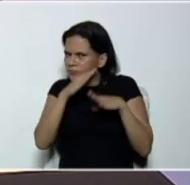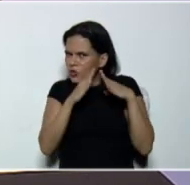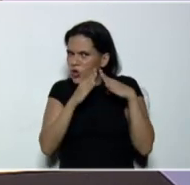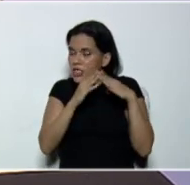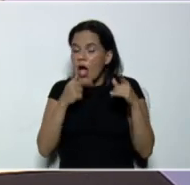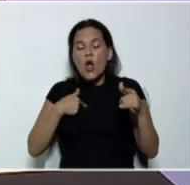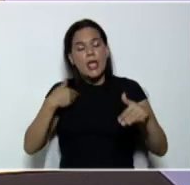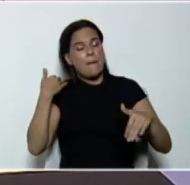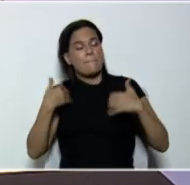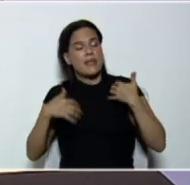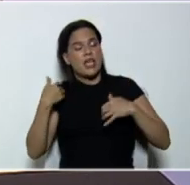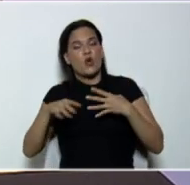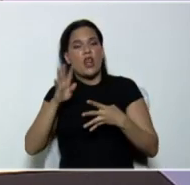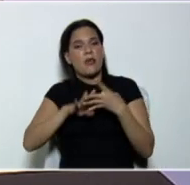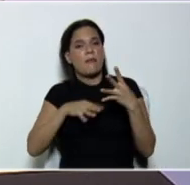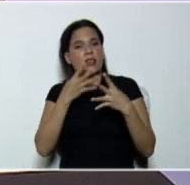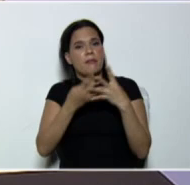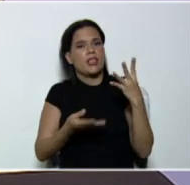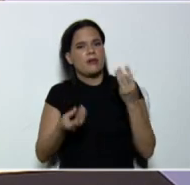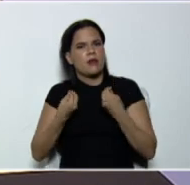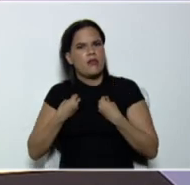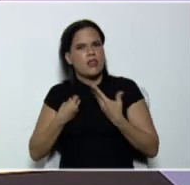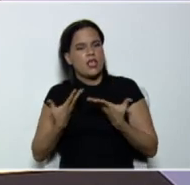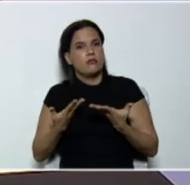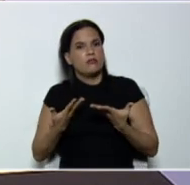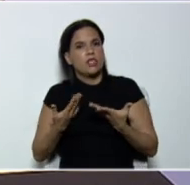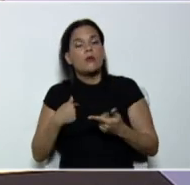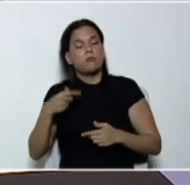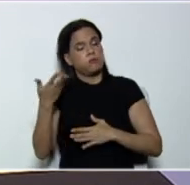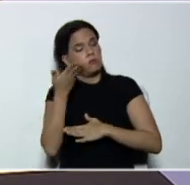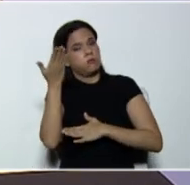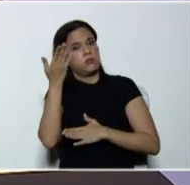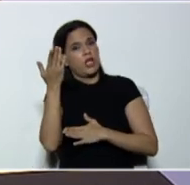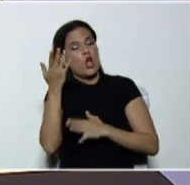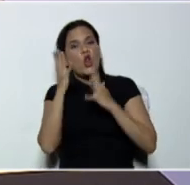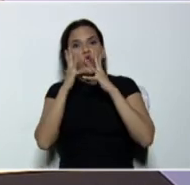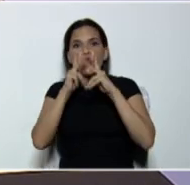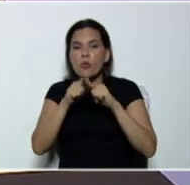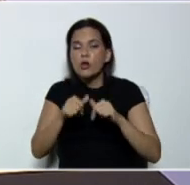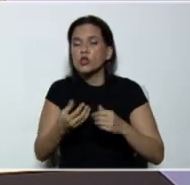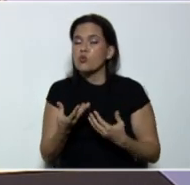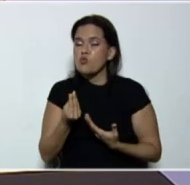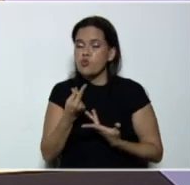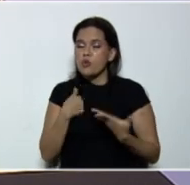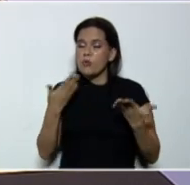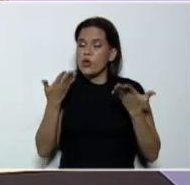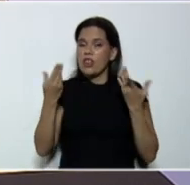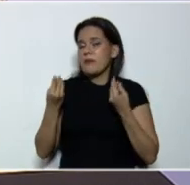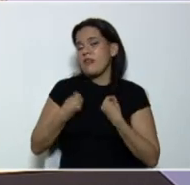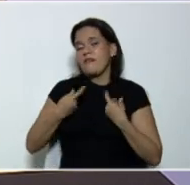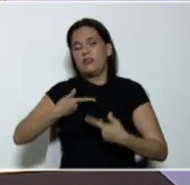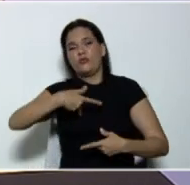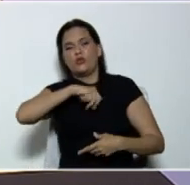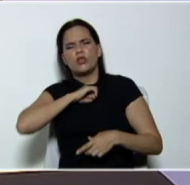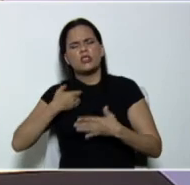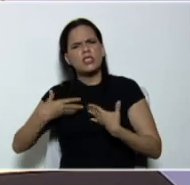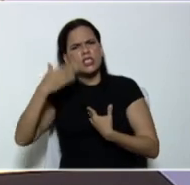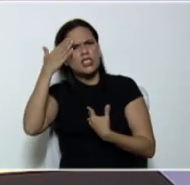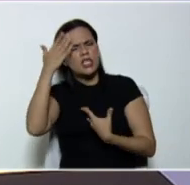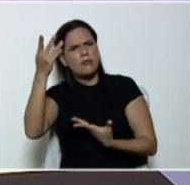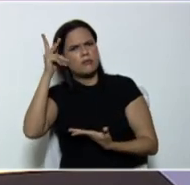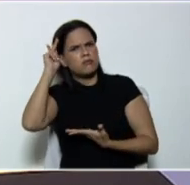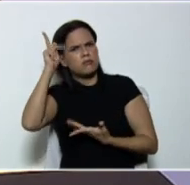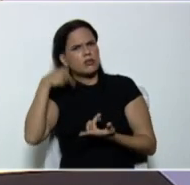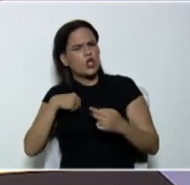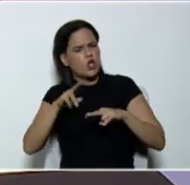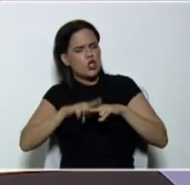es miércoles de matemática para la vida. Y muy importante, los números son muy importantes para la vida de nosotros. ¿Sabías Belkis que los niños